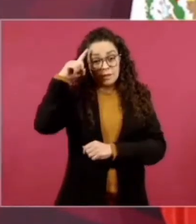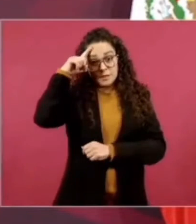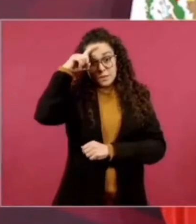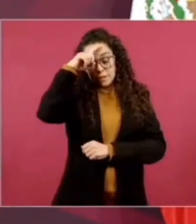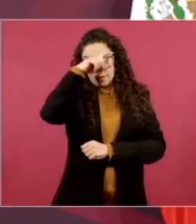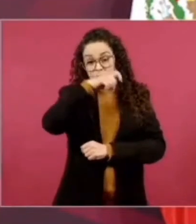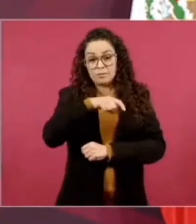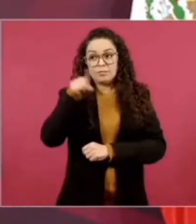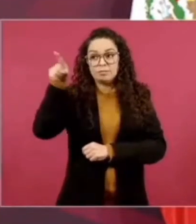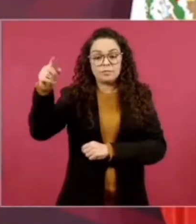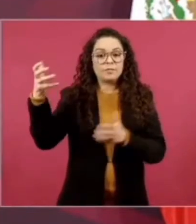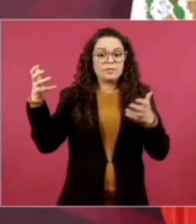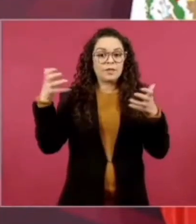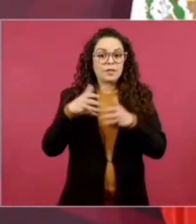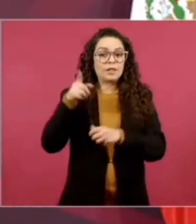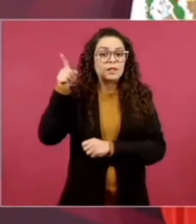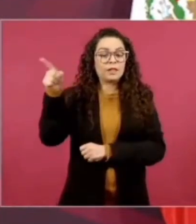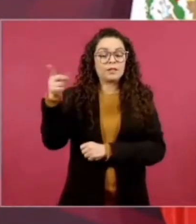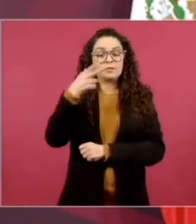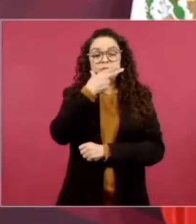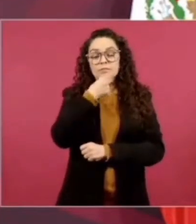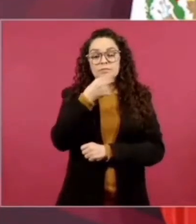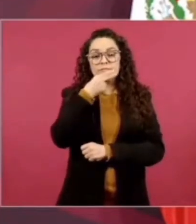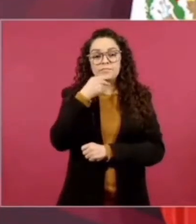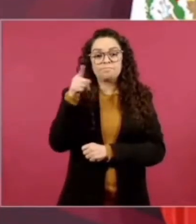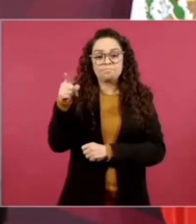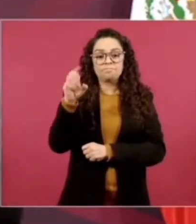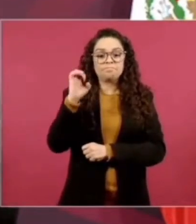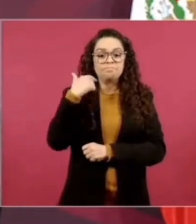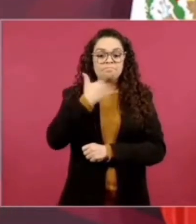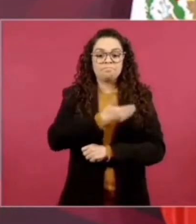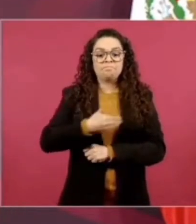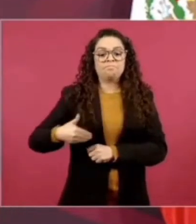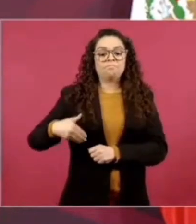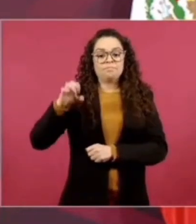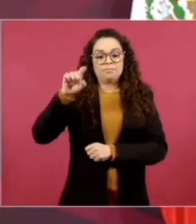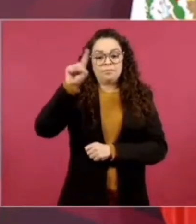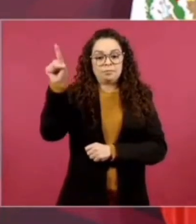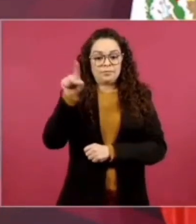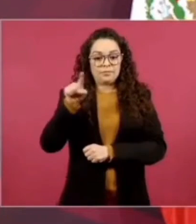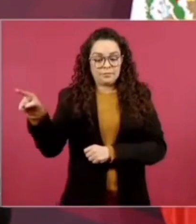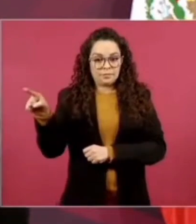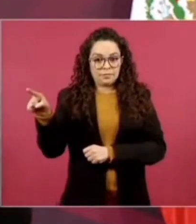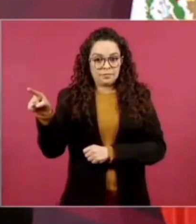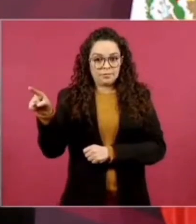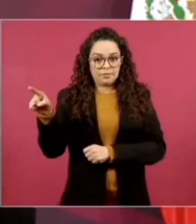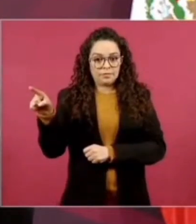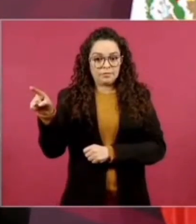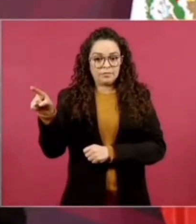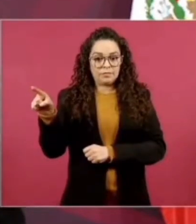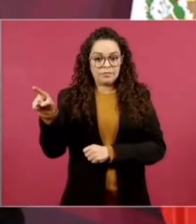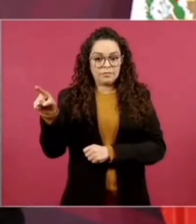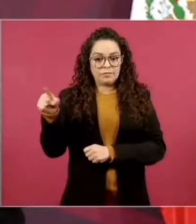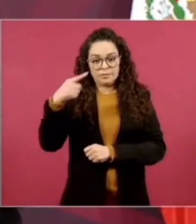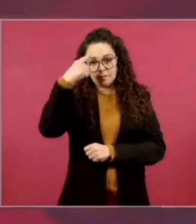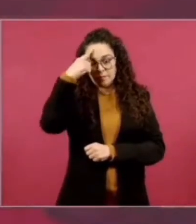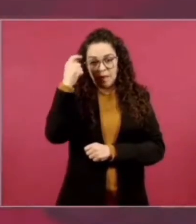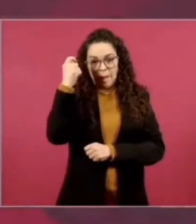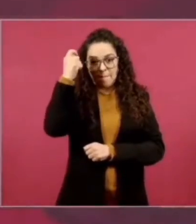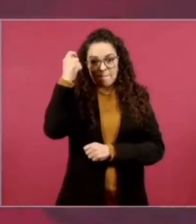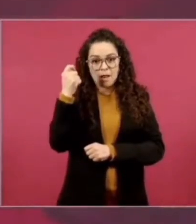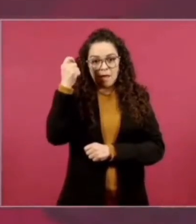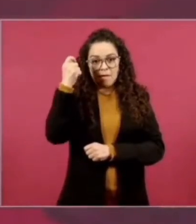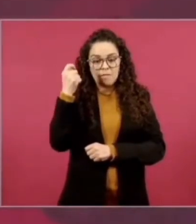La que hizo Cedillo en general para los trabajadores, para la privatización en el manejo de las pensiones,